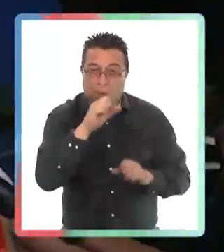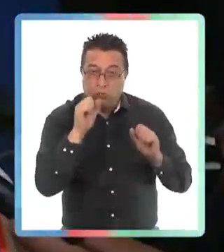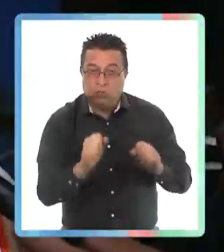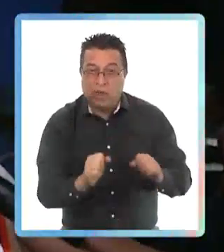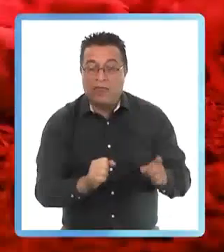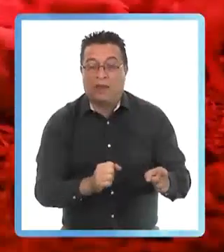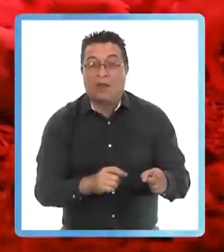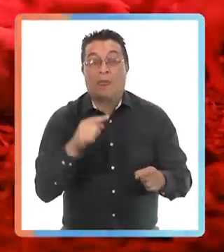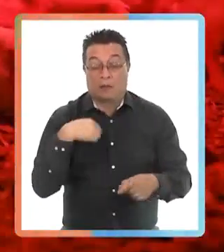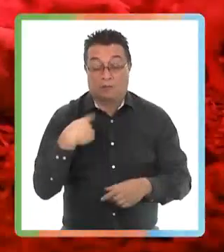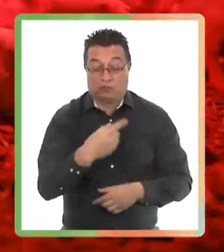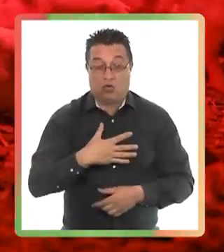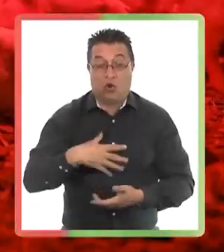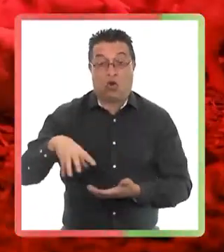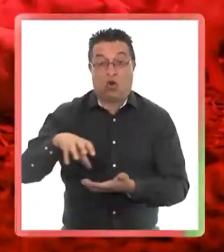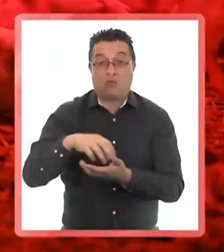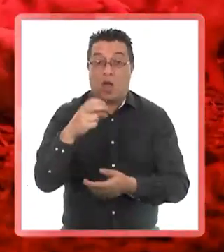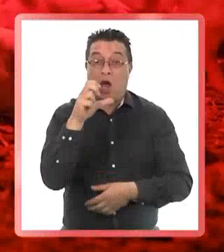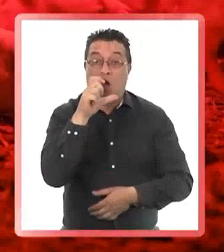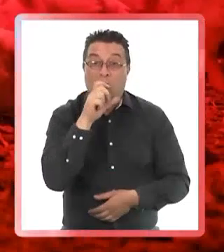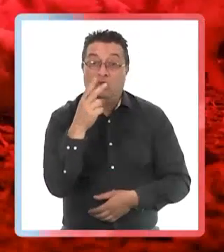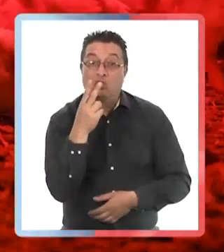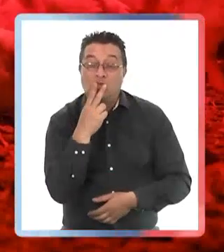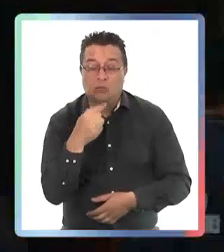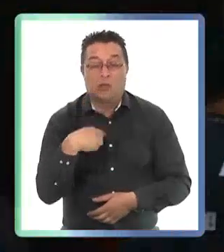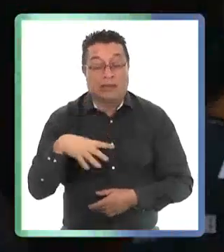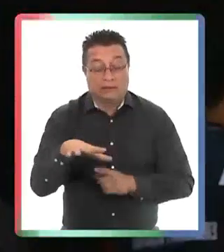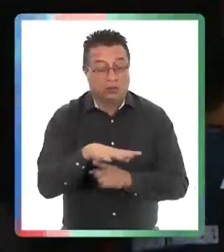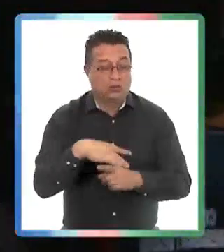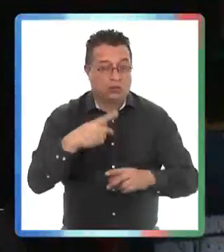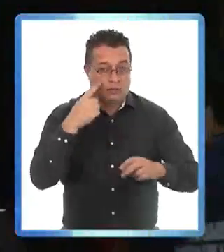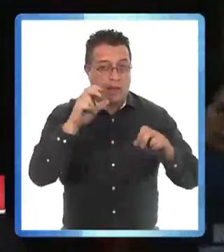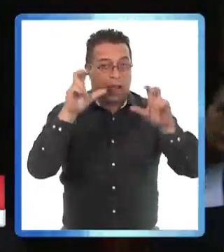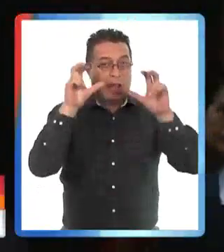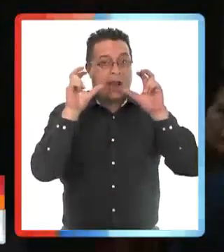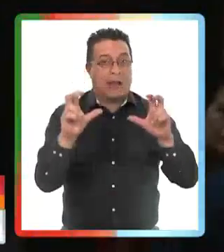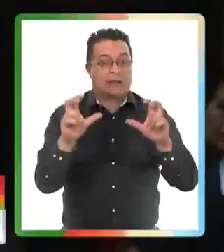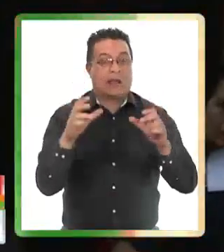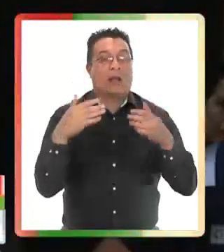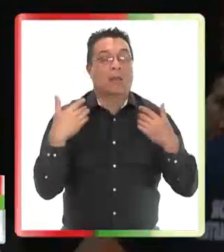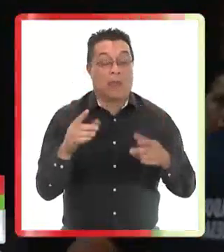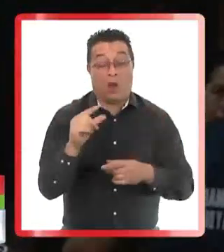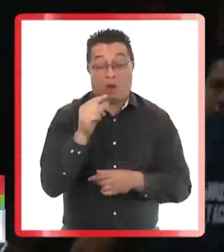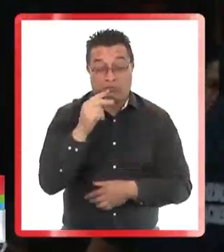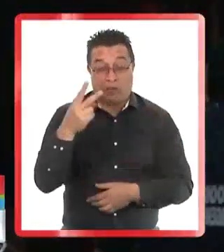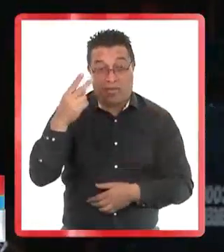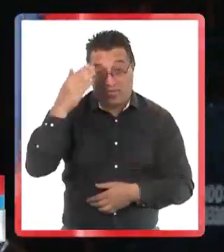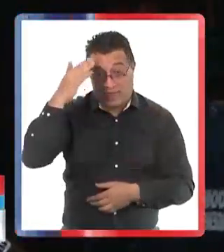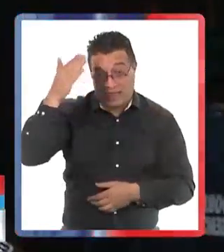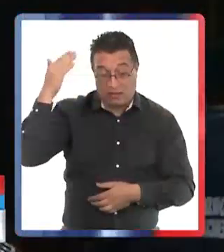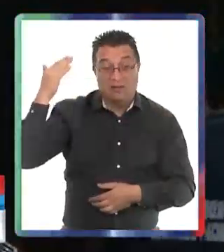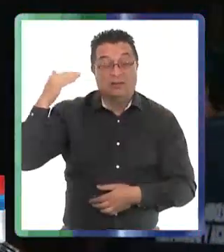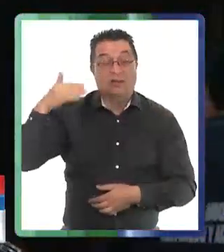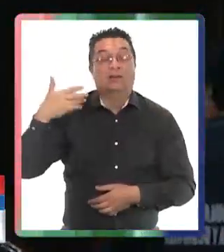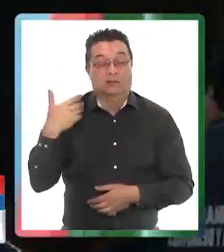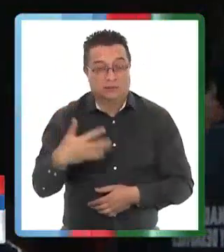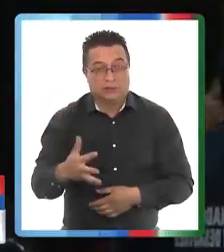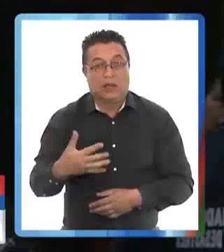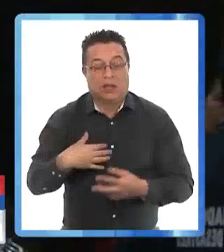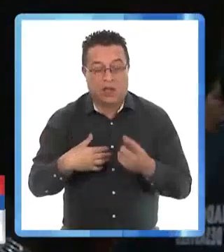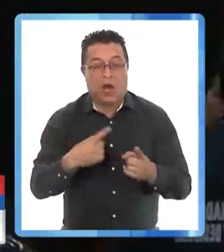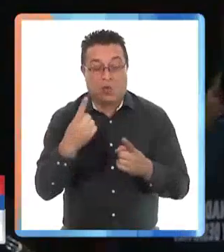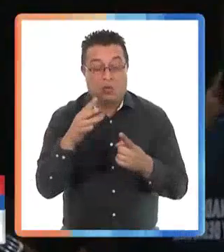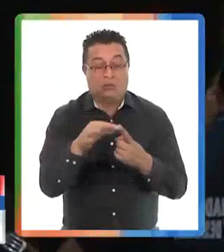que puede estar infectado. En el caso nuestro, como comuna de Constitución, estamos en una situación de mucha alerta. Hace un par de días atrás ya